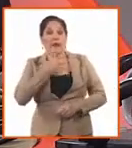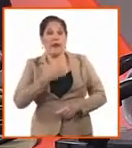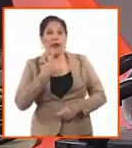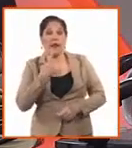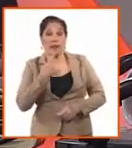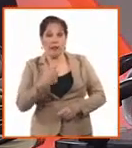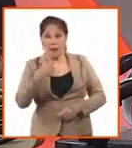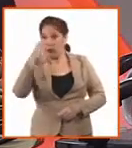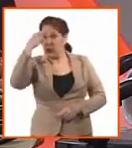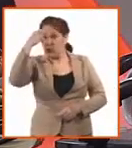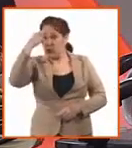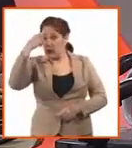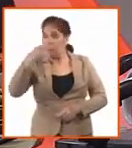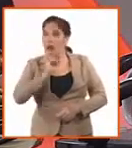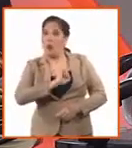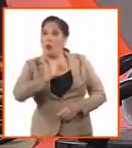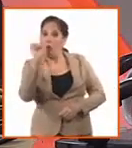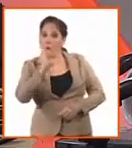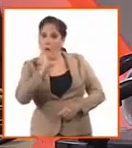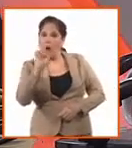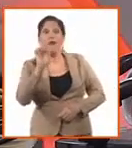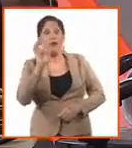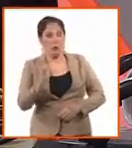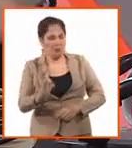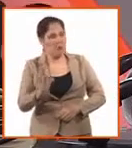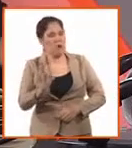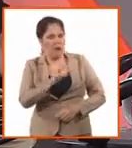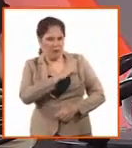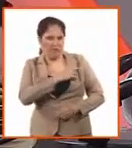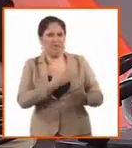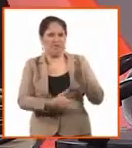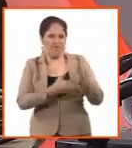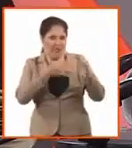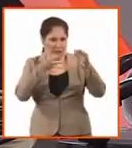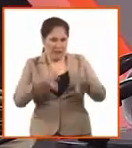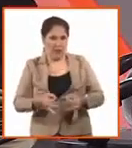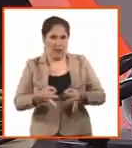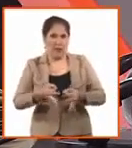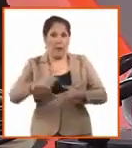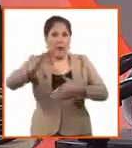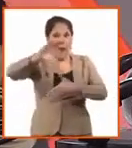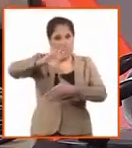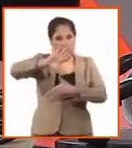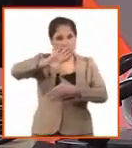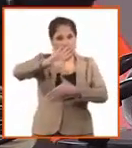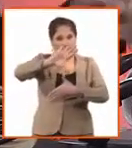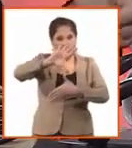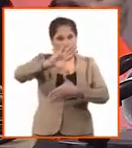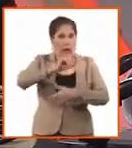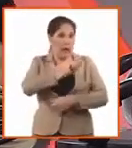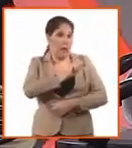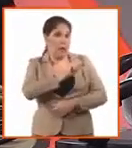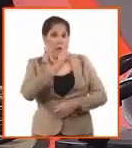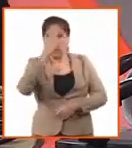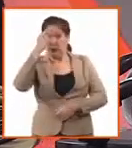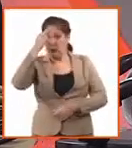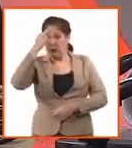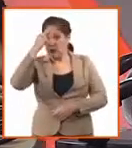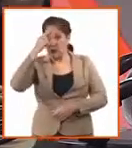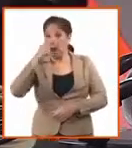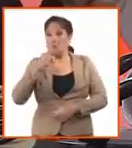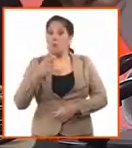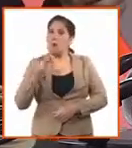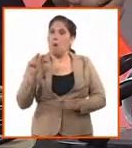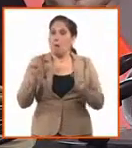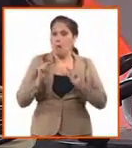elche está venciendo bueno uno mira también la realidad de este continente y hace cuando elche éramos